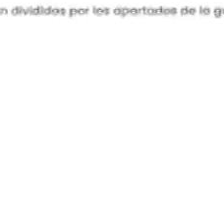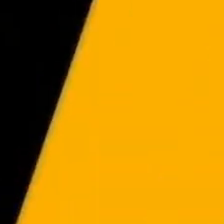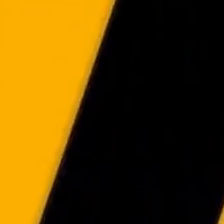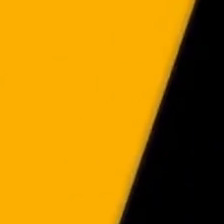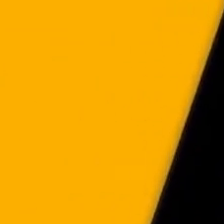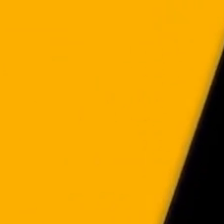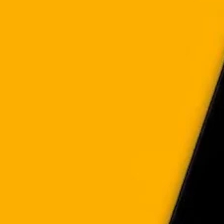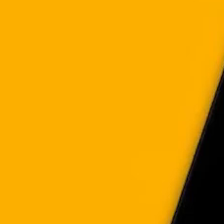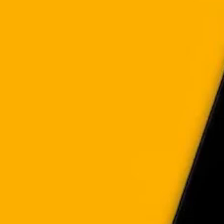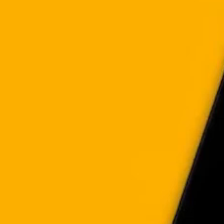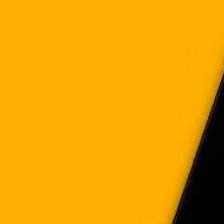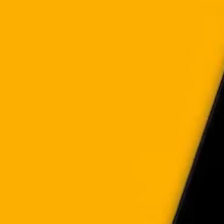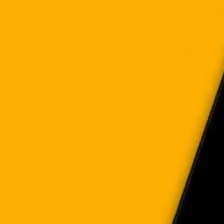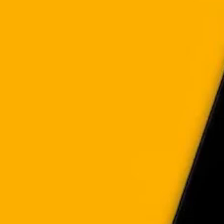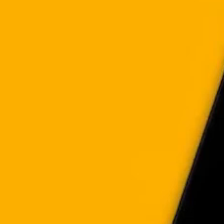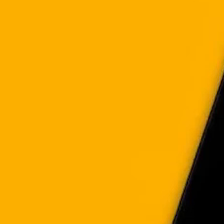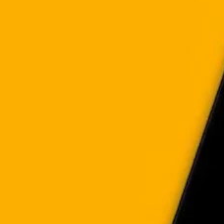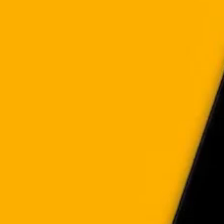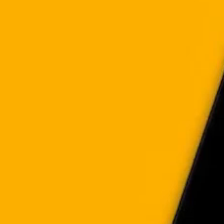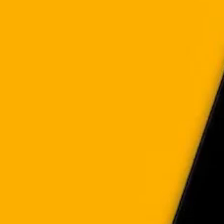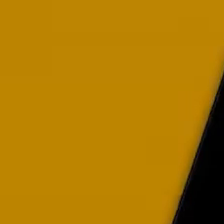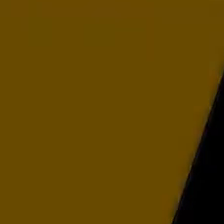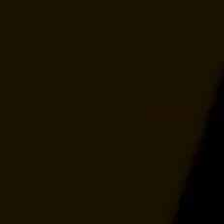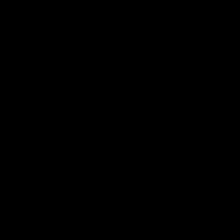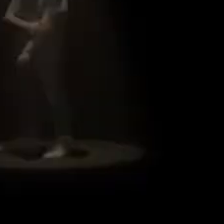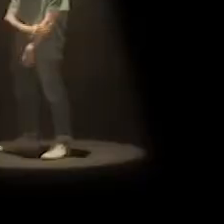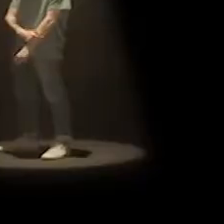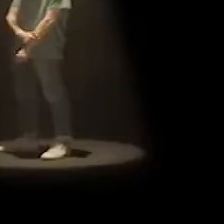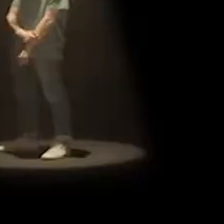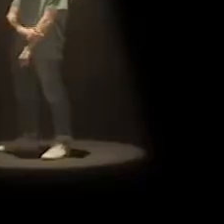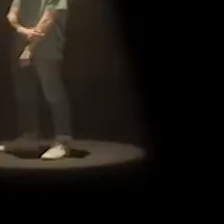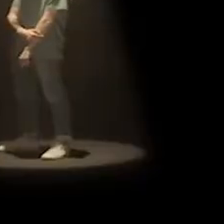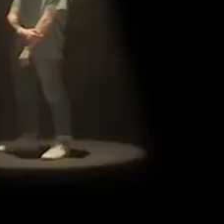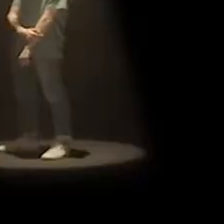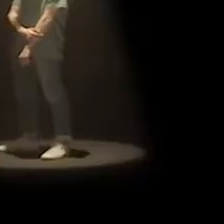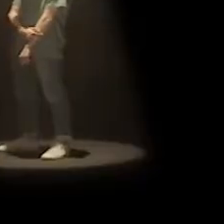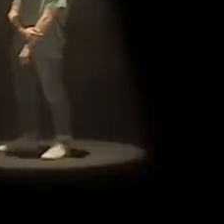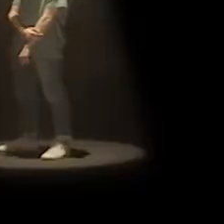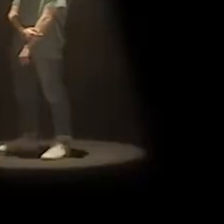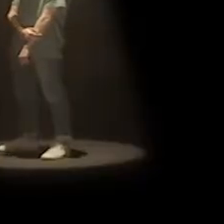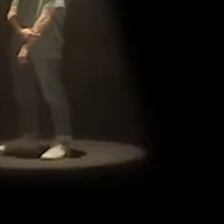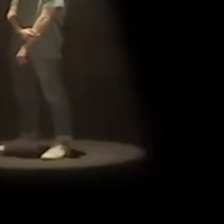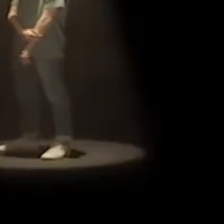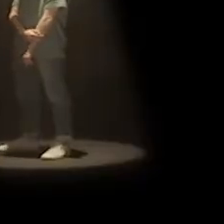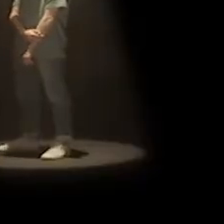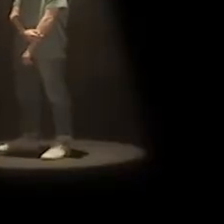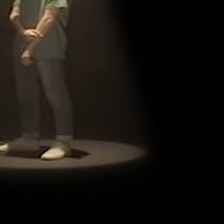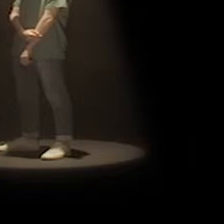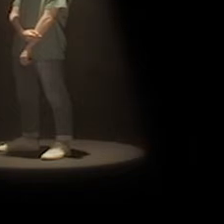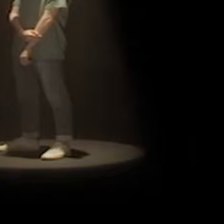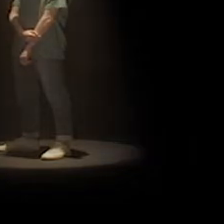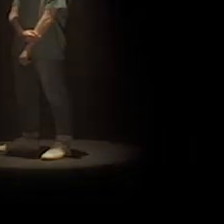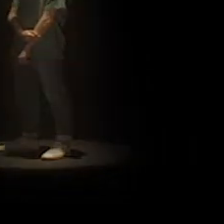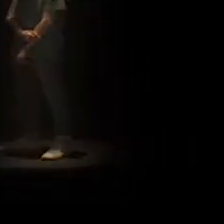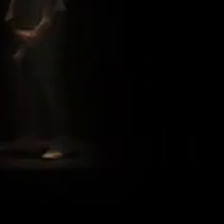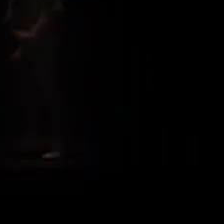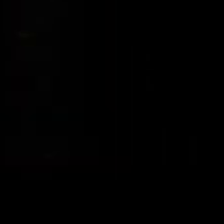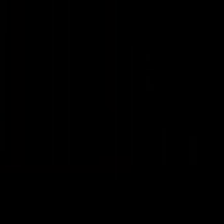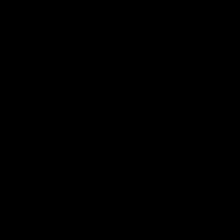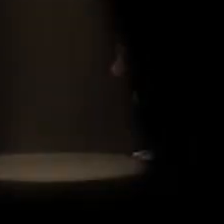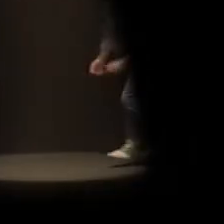una alianza del INA, ICT y Canatur. Ma, ¿tenés un segundo? Ay, estoy muy cansada,